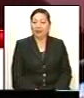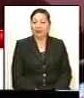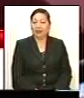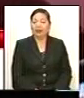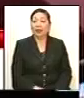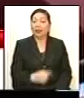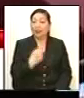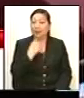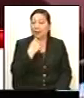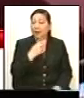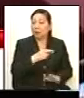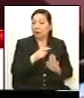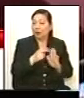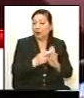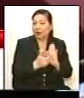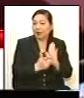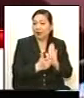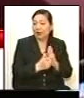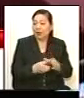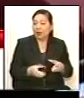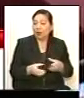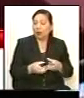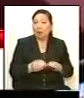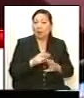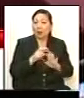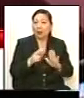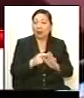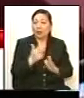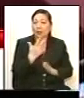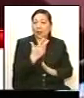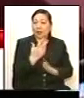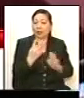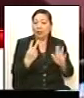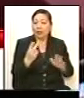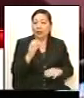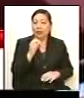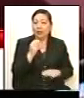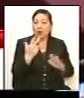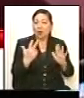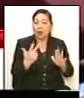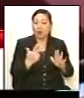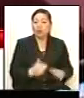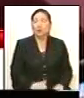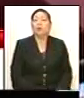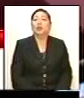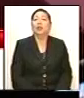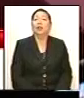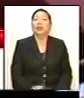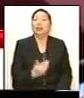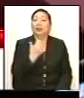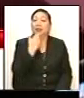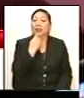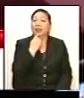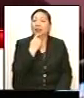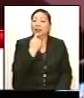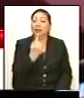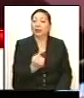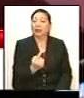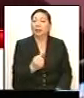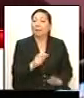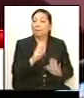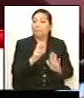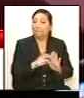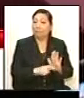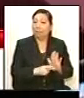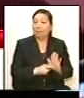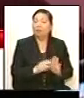dar cuenta de los proyectos de ley que han ingresado a la comisión. Proyecto de ley 3708, que propone crear el programa